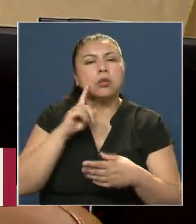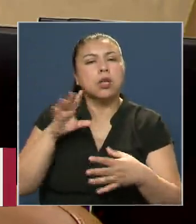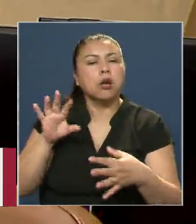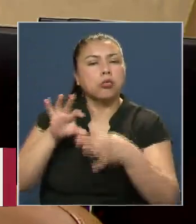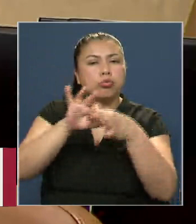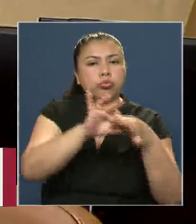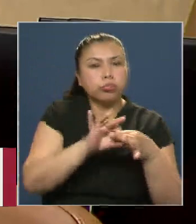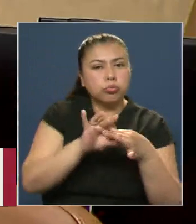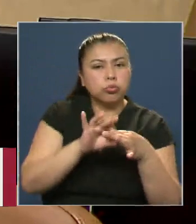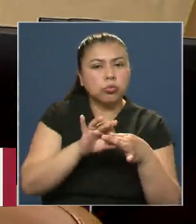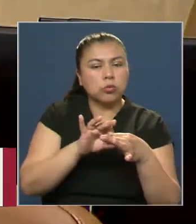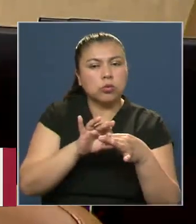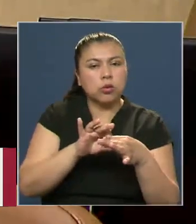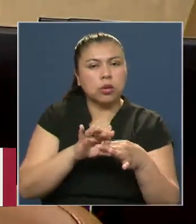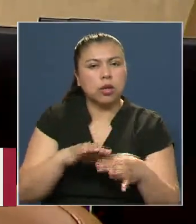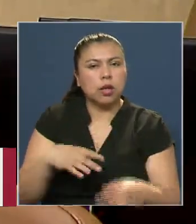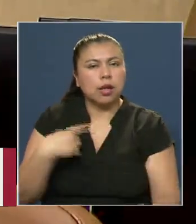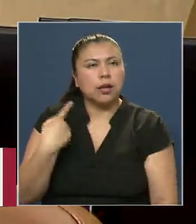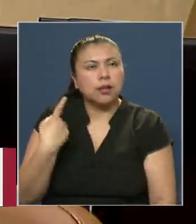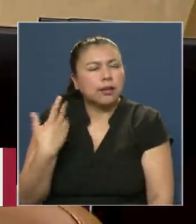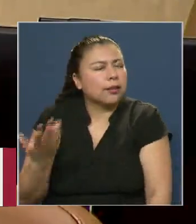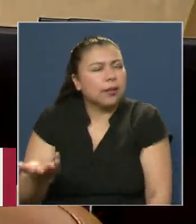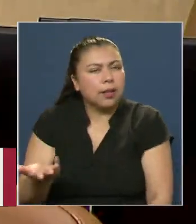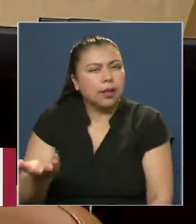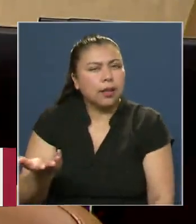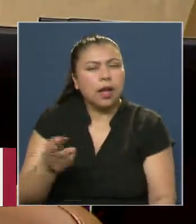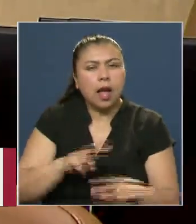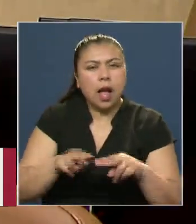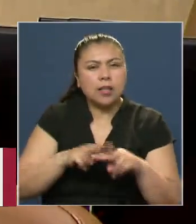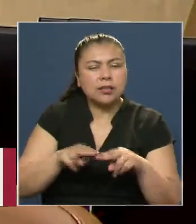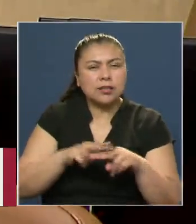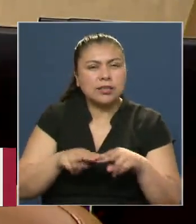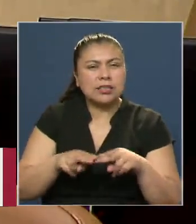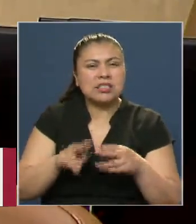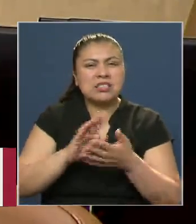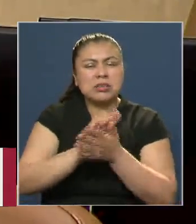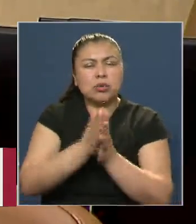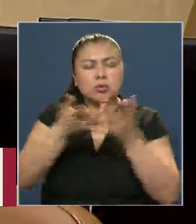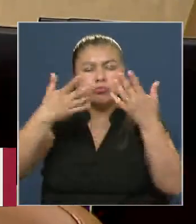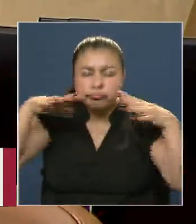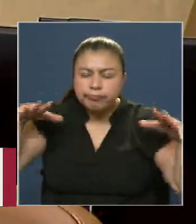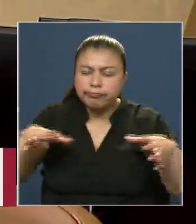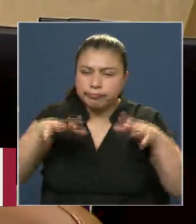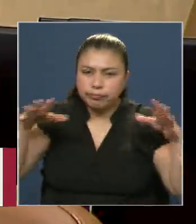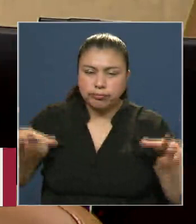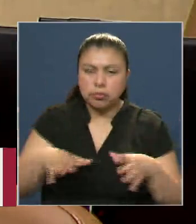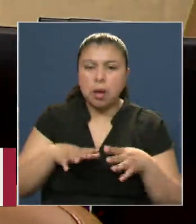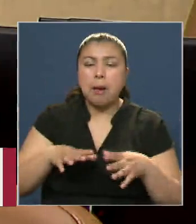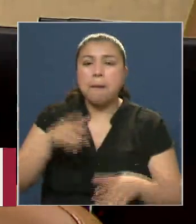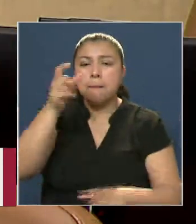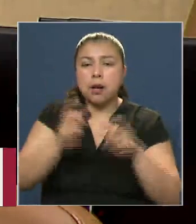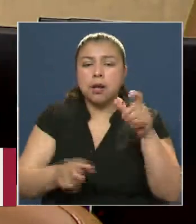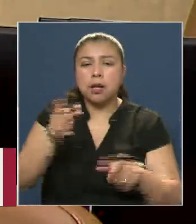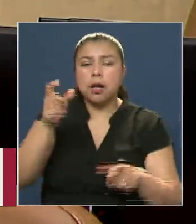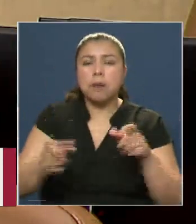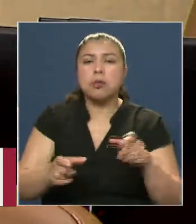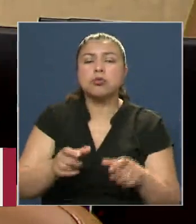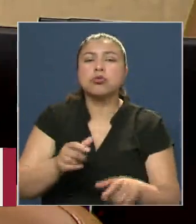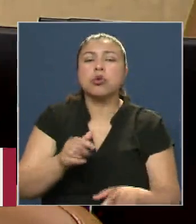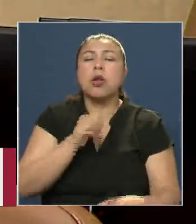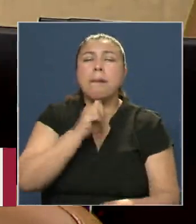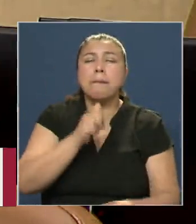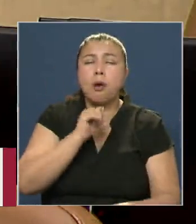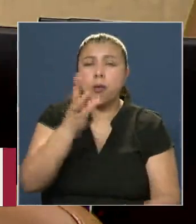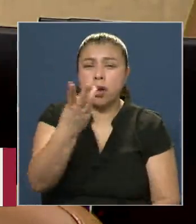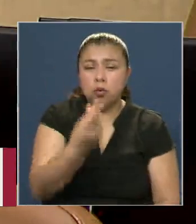complementaria. Pero ¿qué sentido tiene hacer todo este esfuerzo para que en definitiva los pobres sean números y